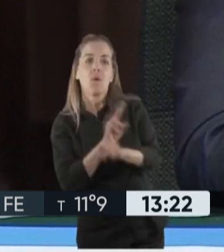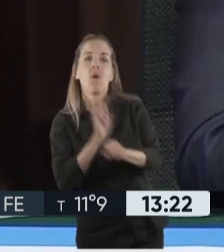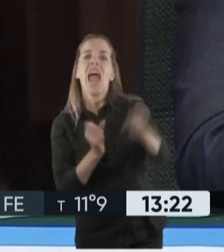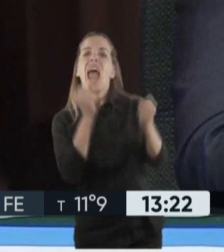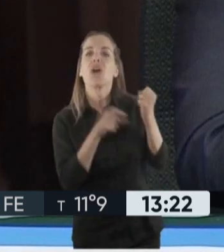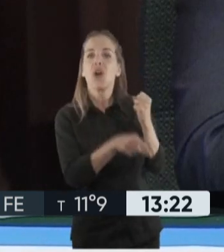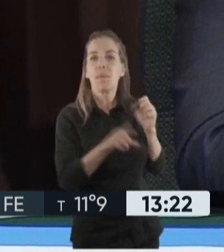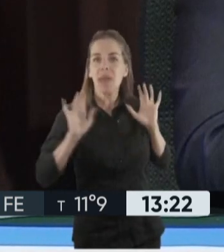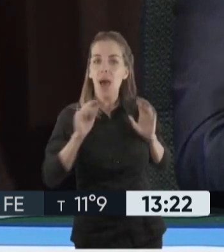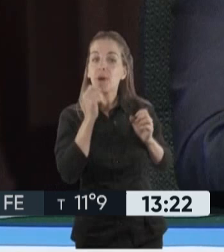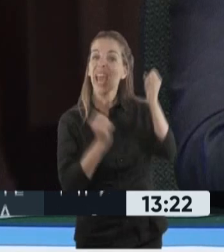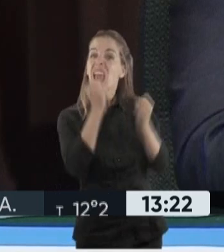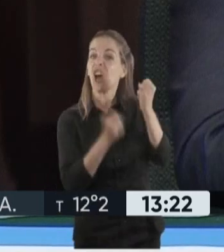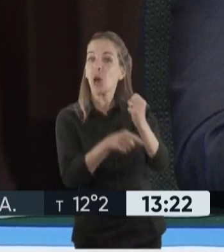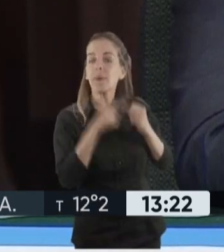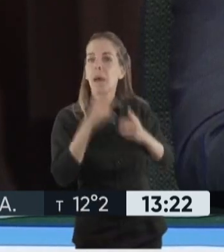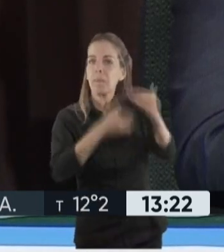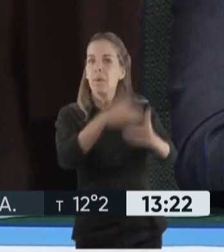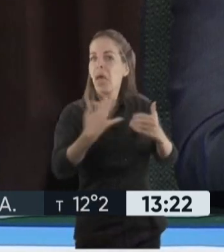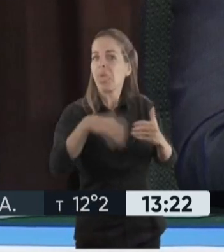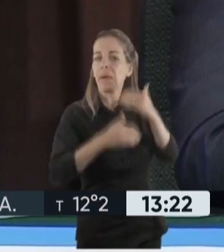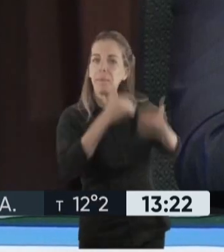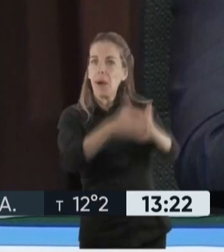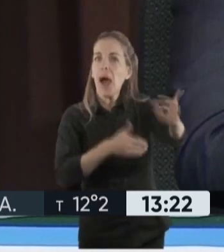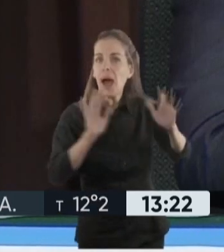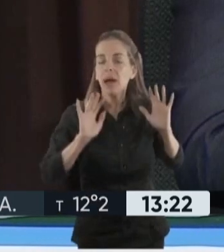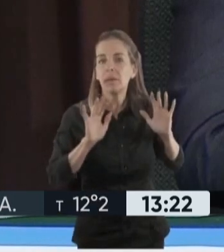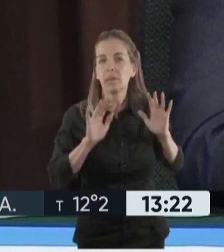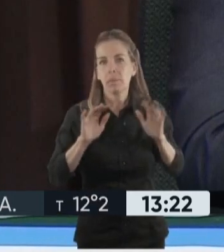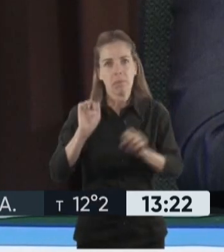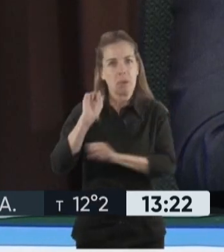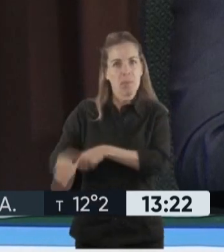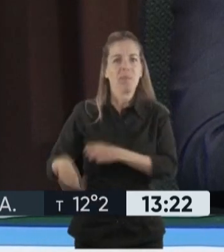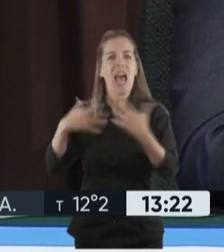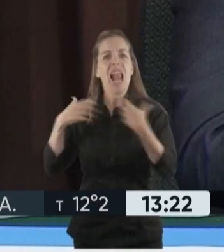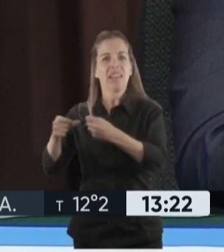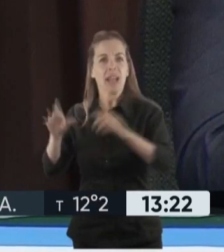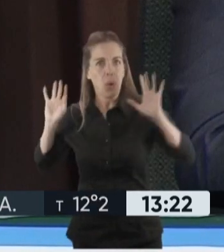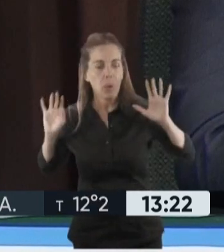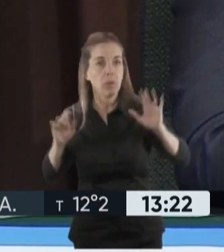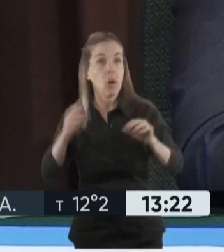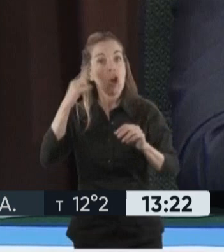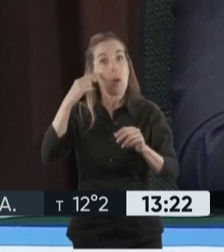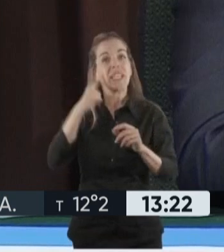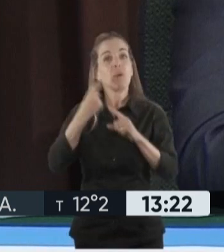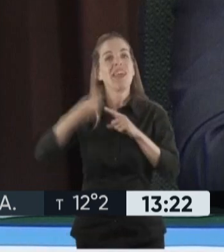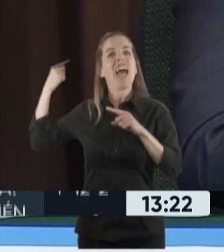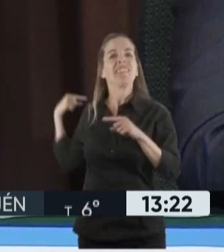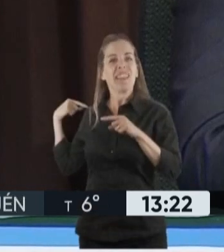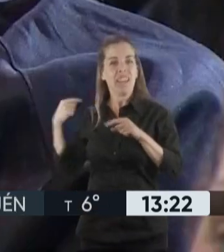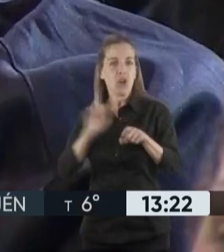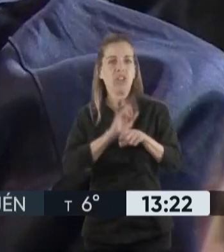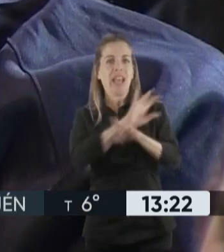pues la economía ya daba datos elocuentes de mejora en esos 99 días previos